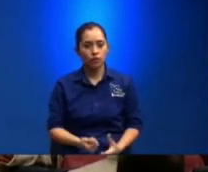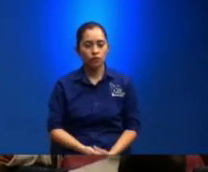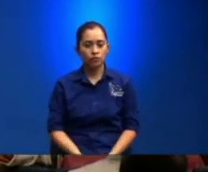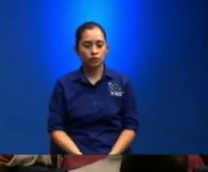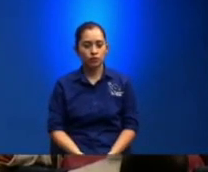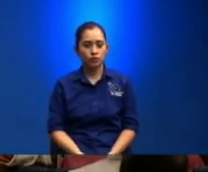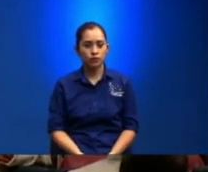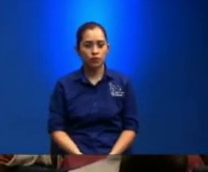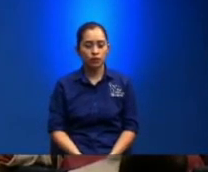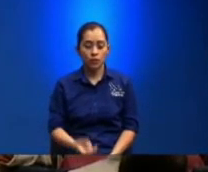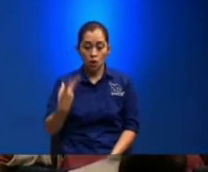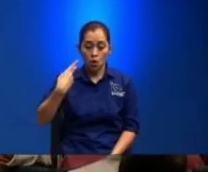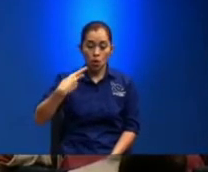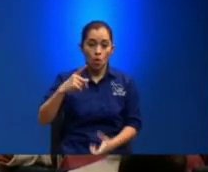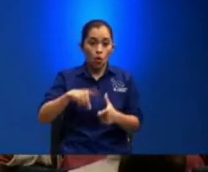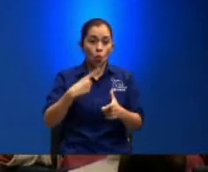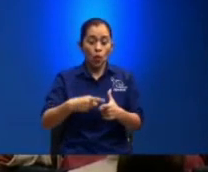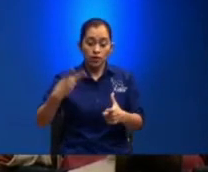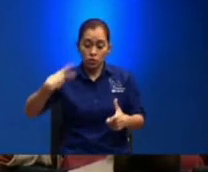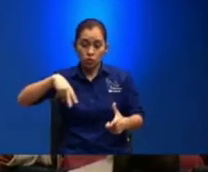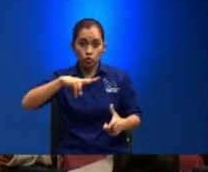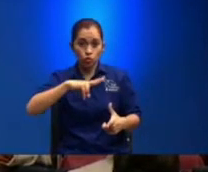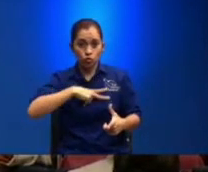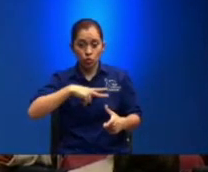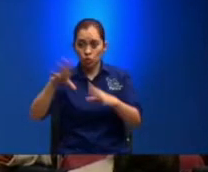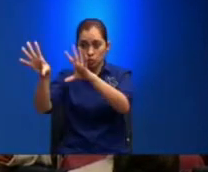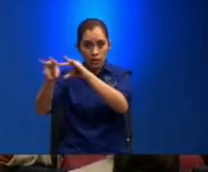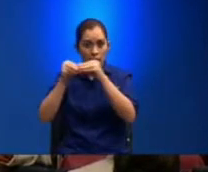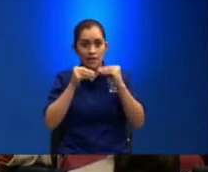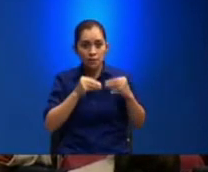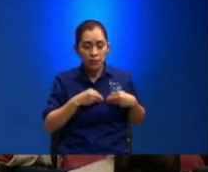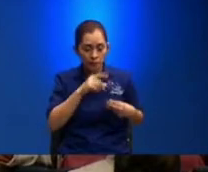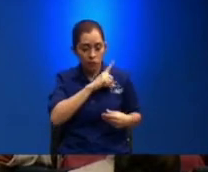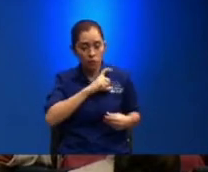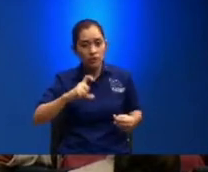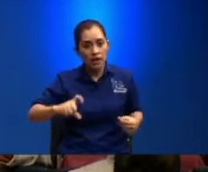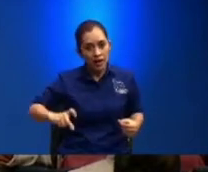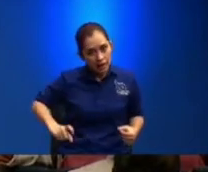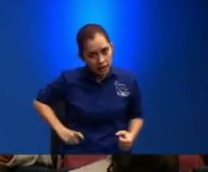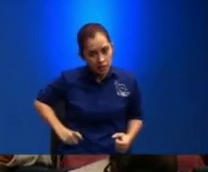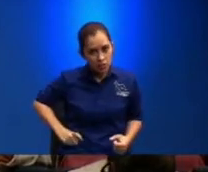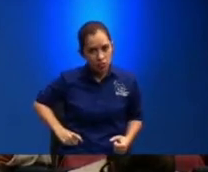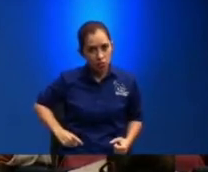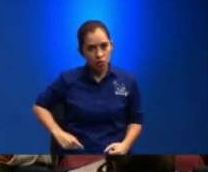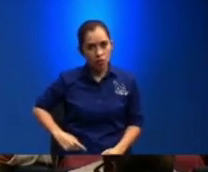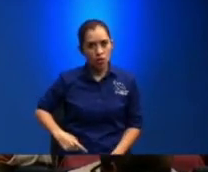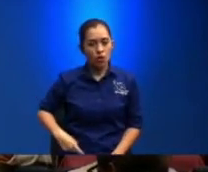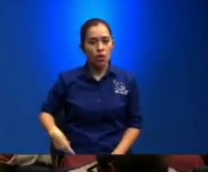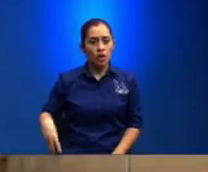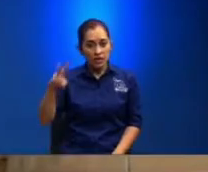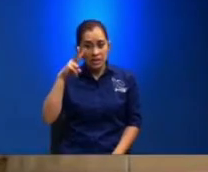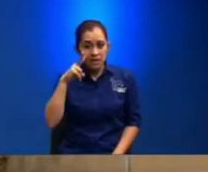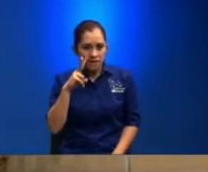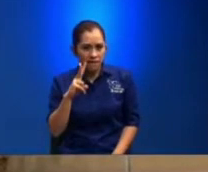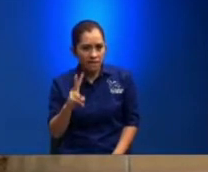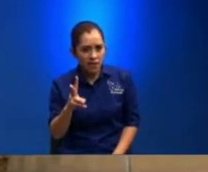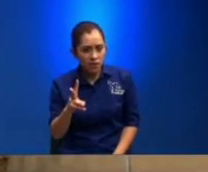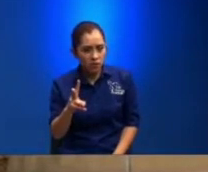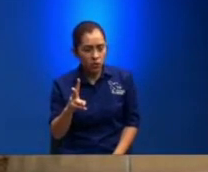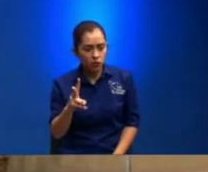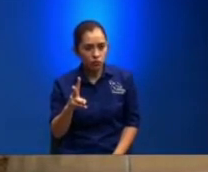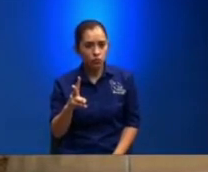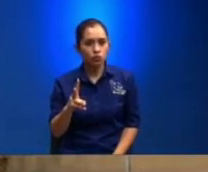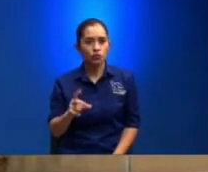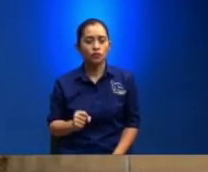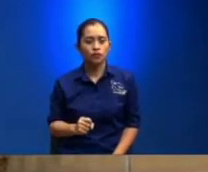cristo si vemos el aspecto legal diagonal espiritual de esta situación si cuando nosotros